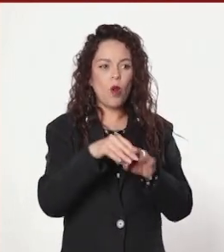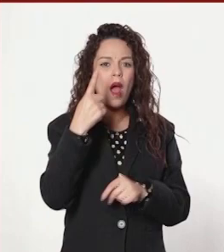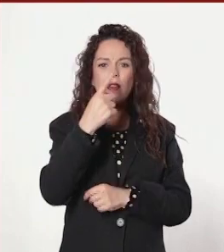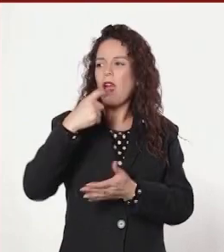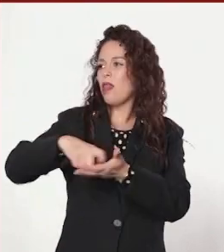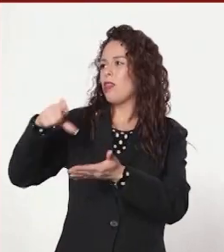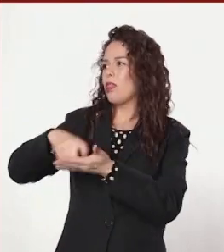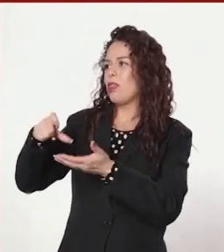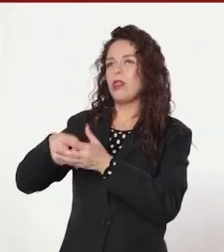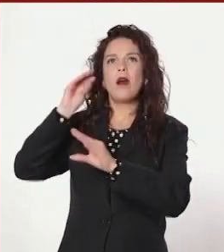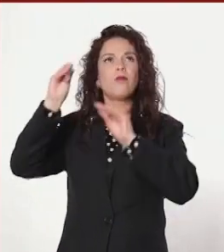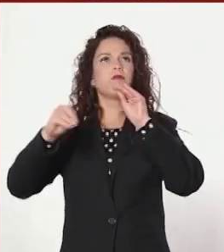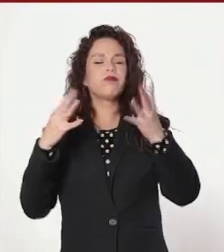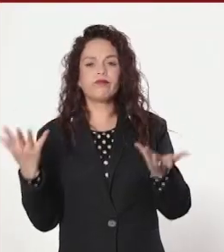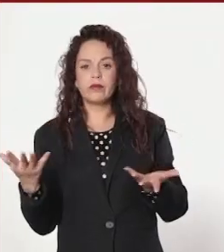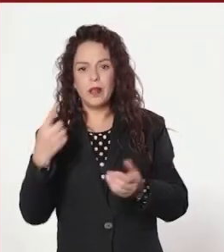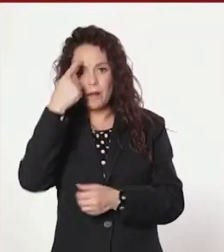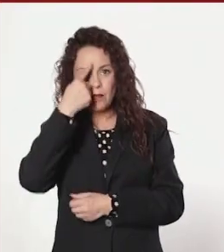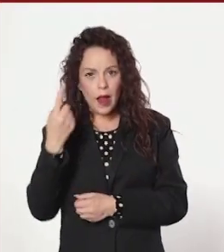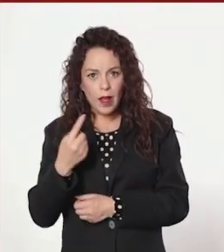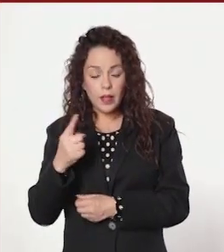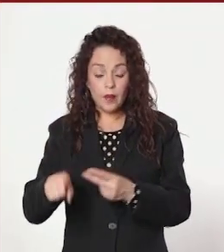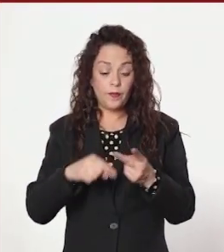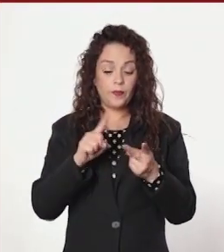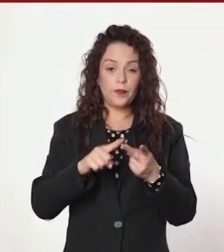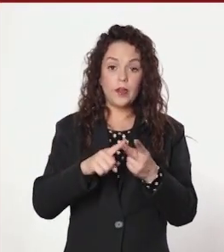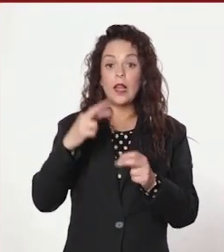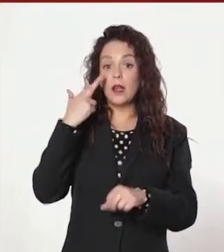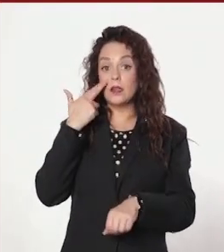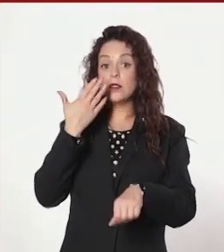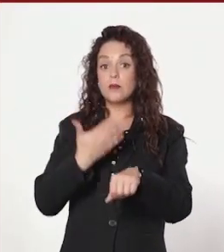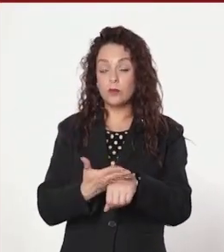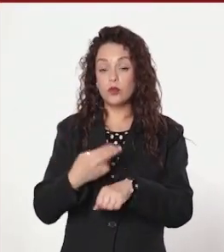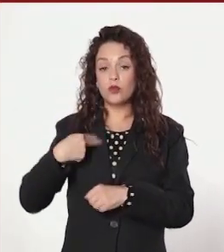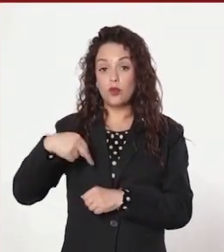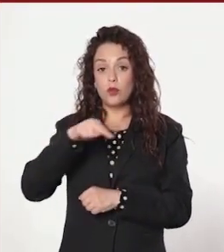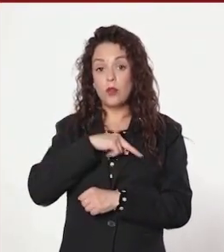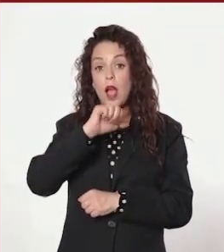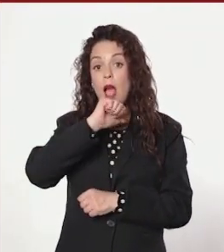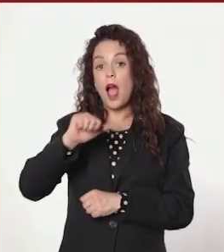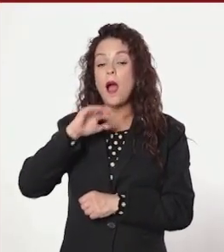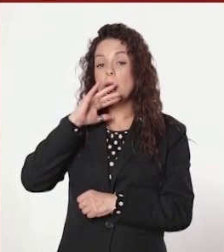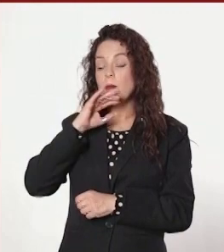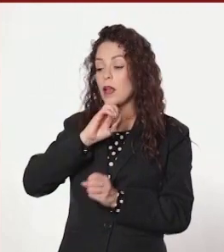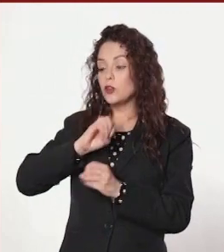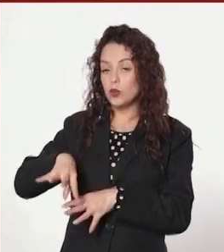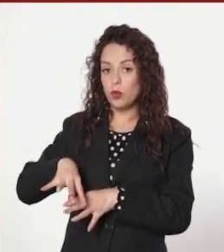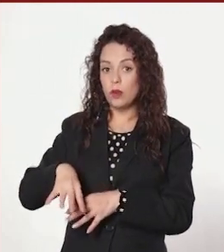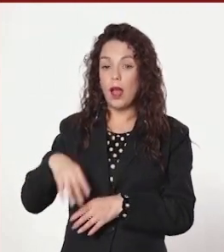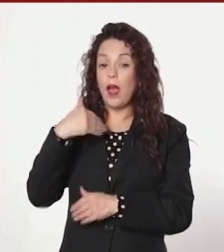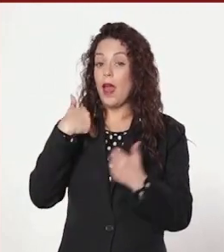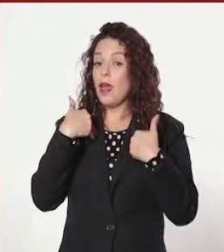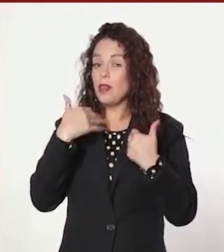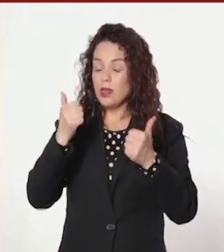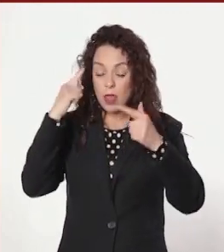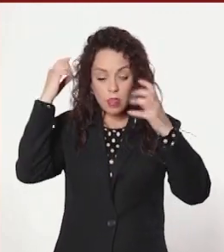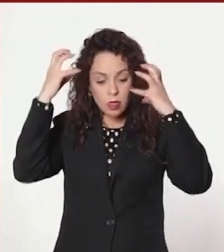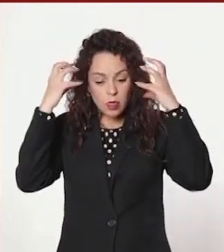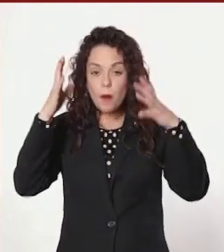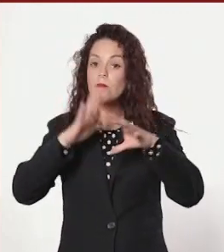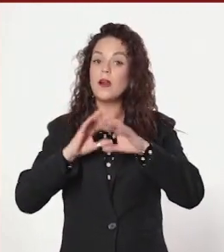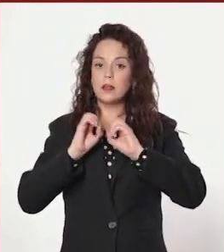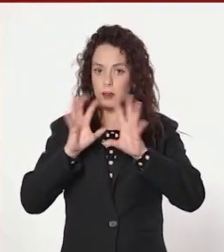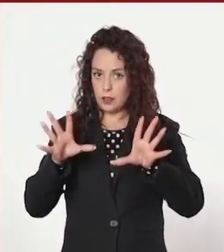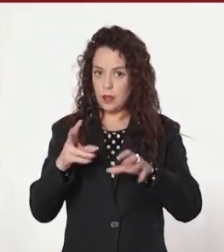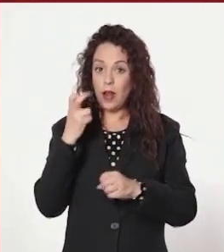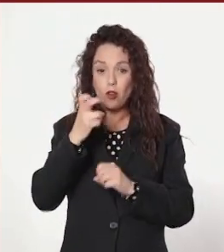materiales. Y el número 2 es hacernos cargo nosotros mismos de nuestra propia basura, ser más conscientes en eso, ¿no? O sea, no, en eso se